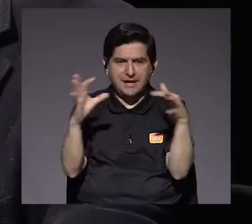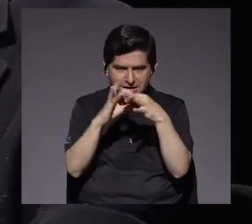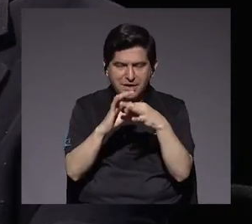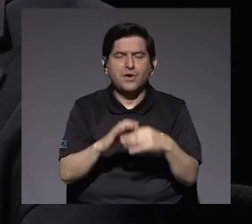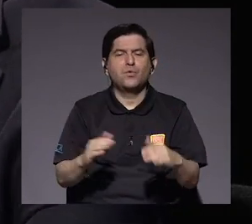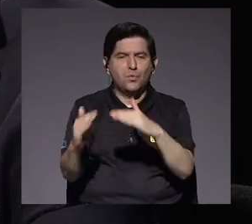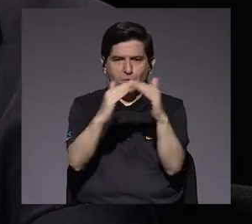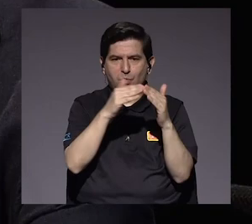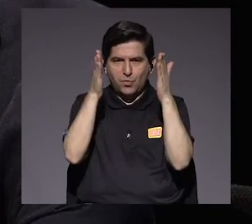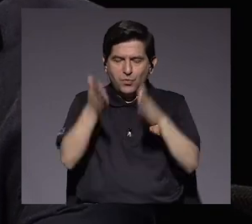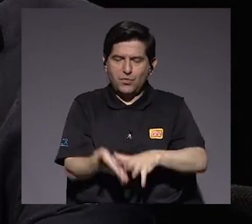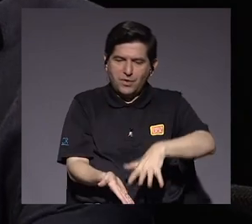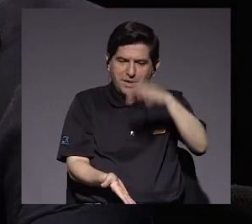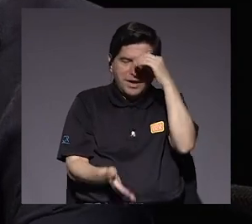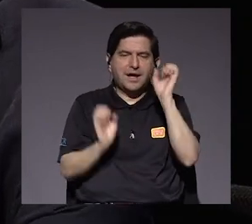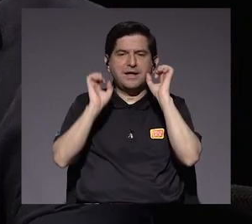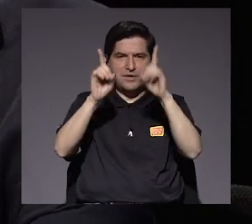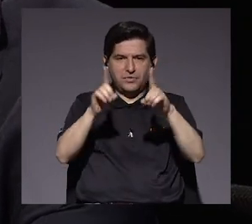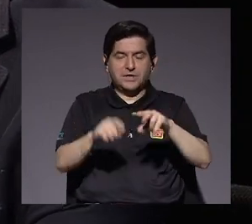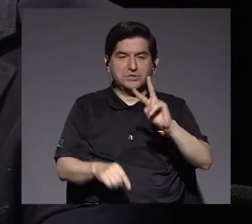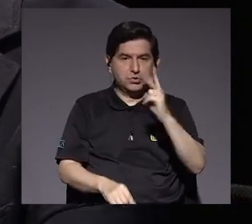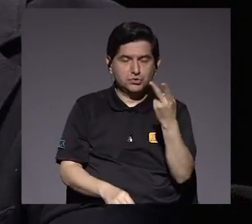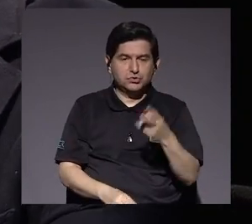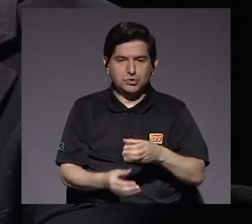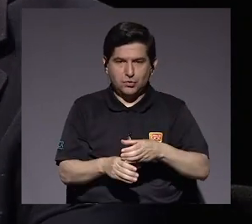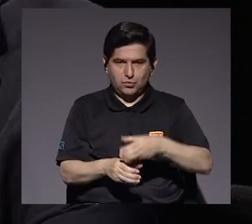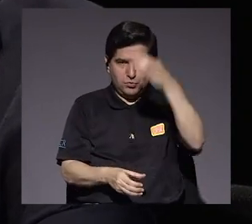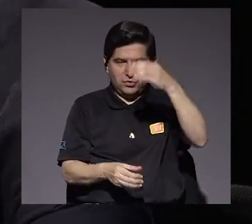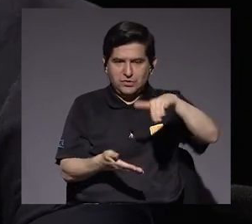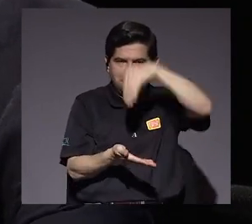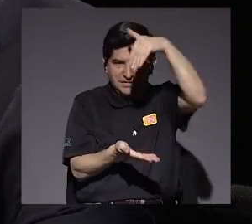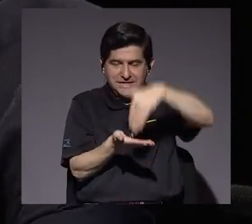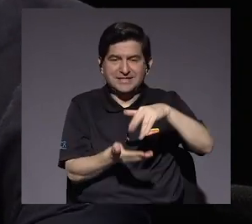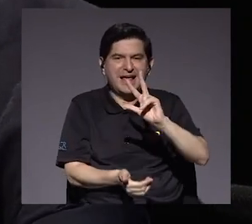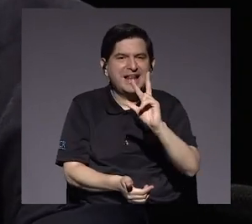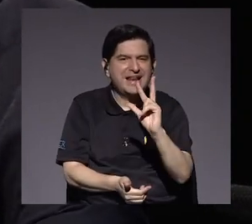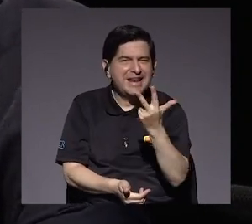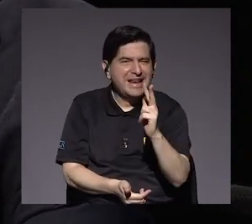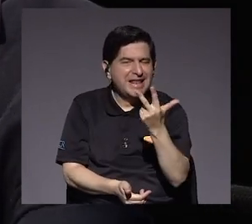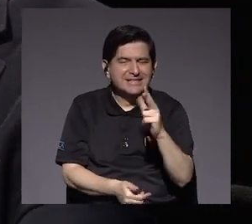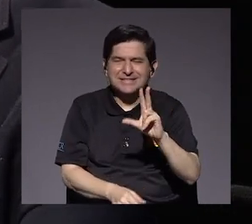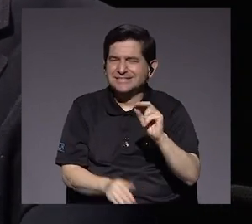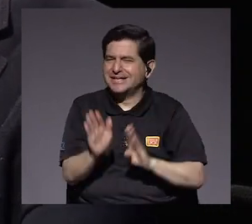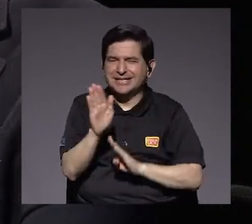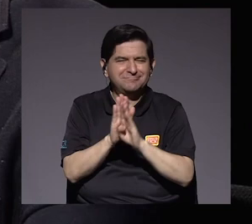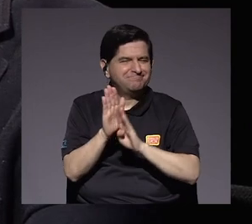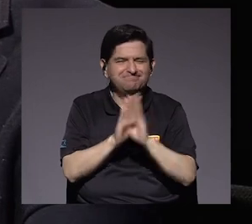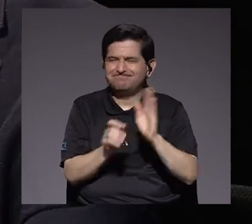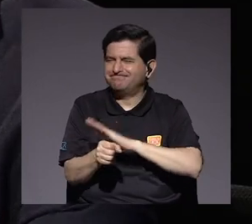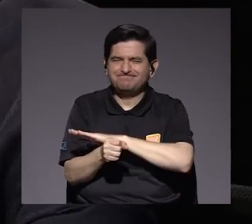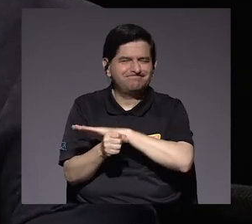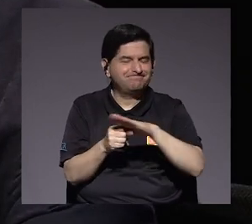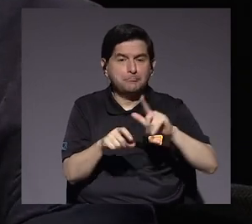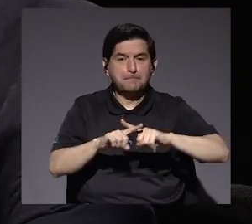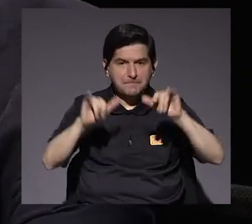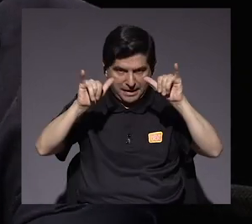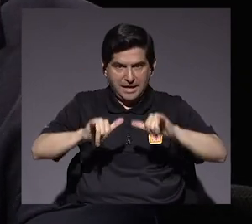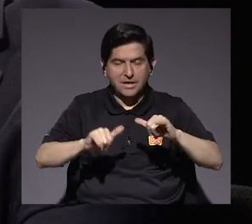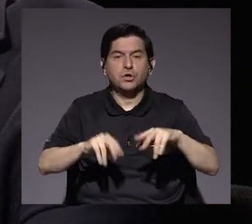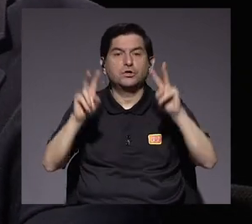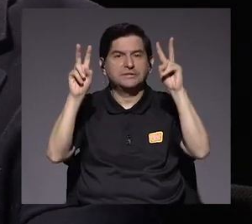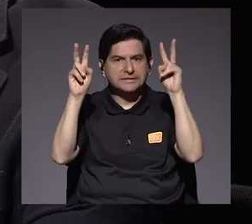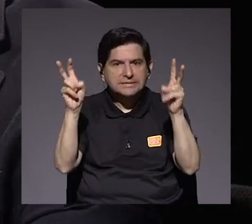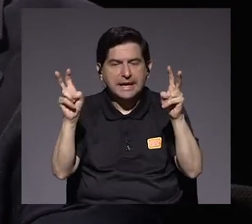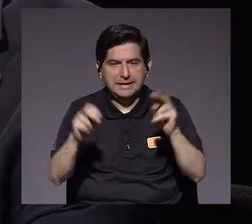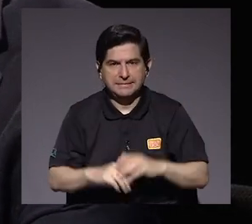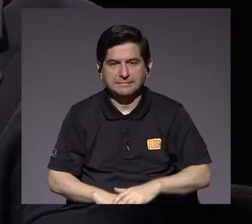¿verdad?, entre ciudadanía para aprendizaje, para educación, que me parece que es la segunda columna vertebral. Hay una tercera que no ha logrado desarrollarse por completo, pero que